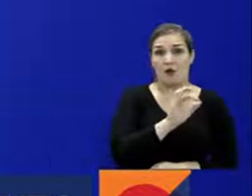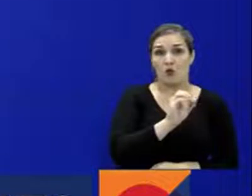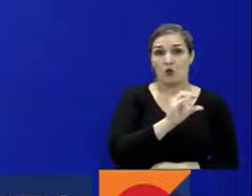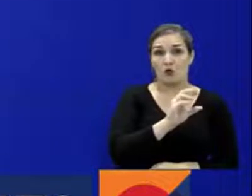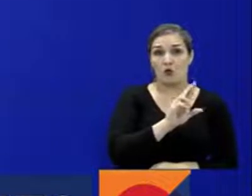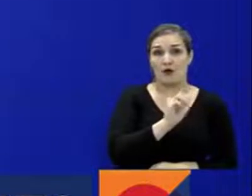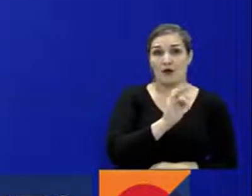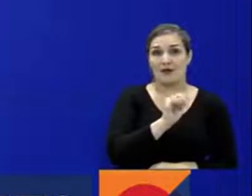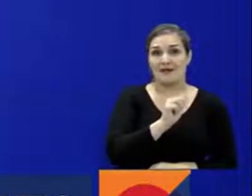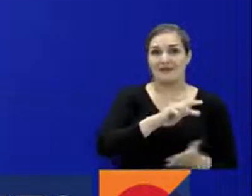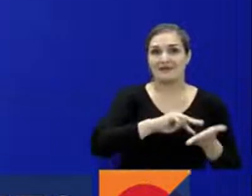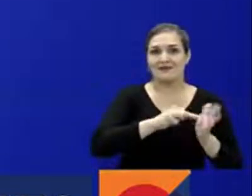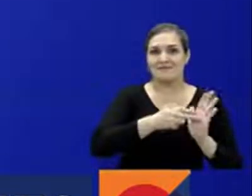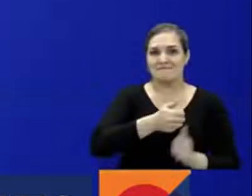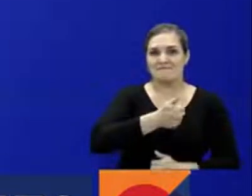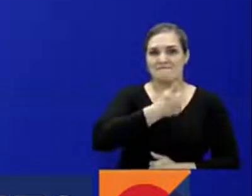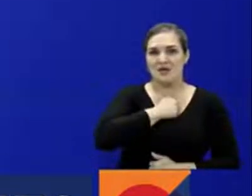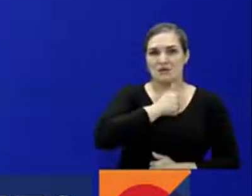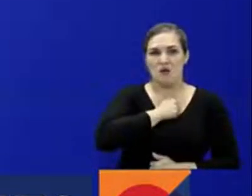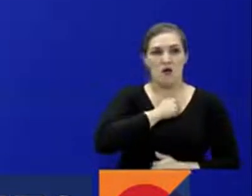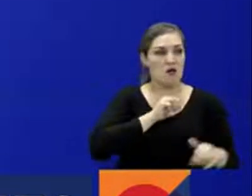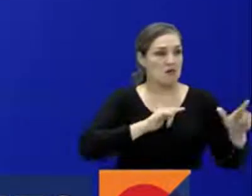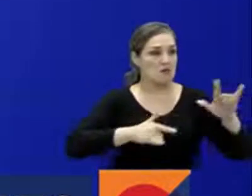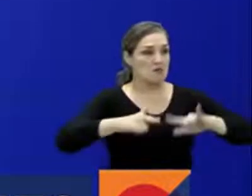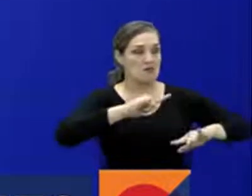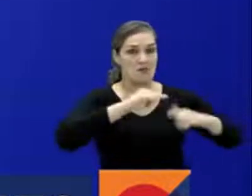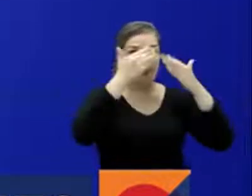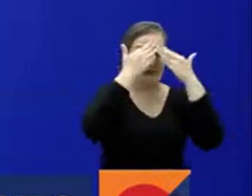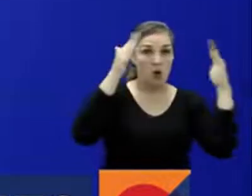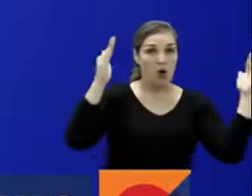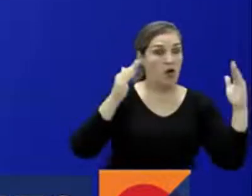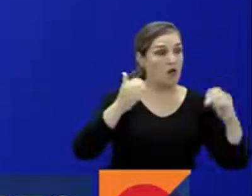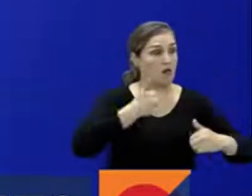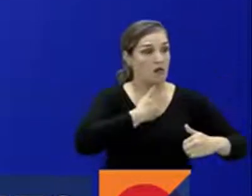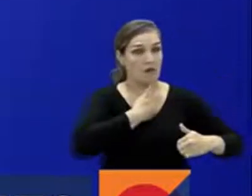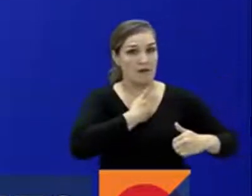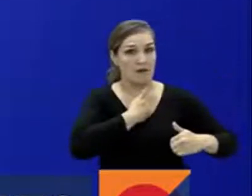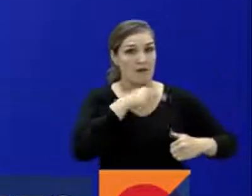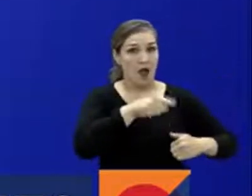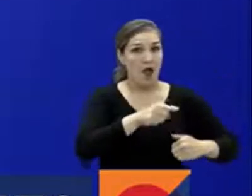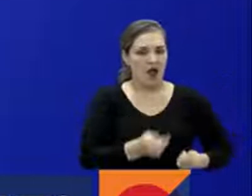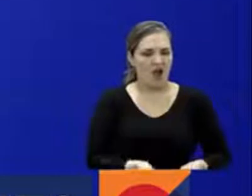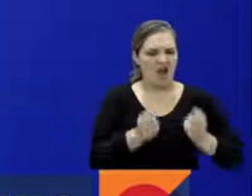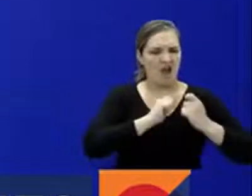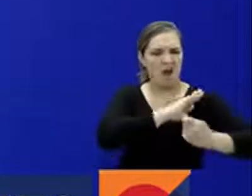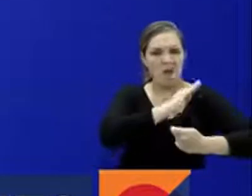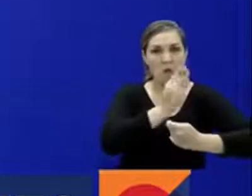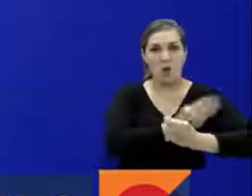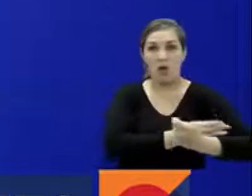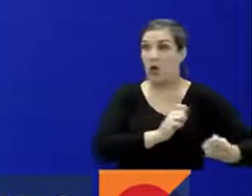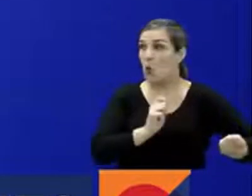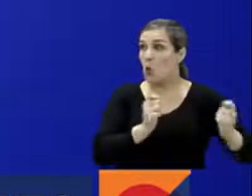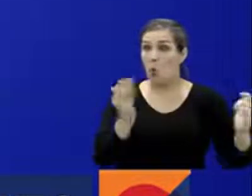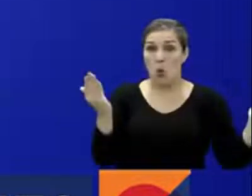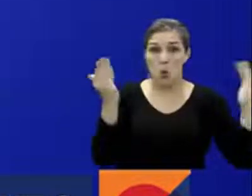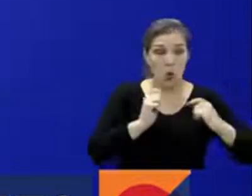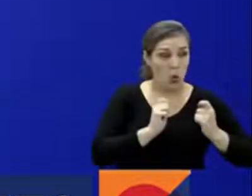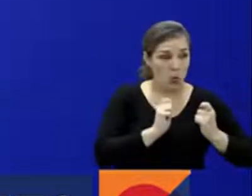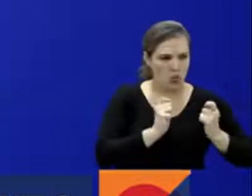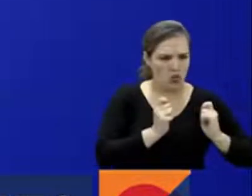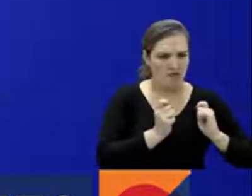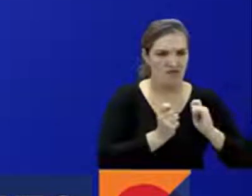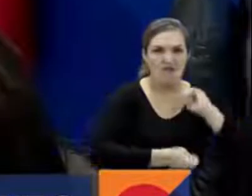que utilizan la democracia, llegan al poder y sutilmente la pueden convertir